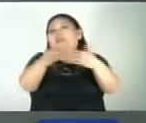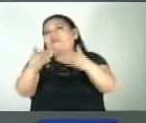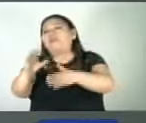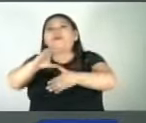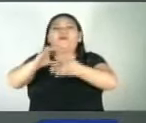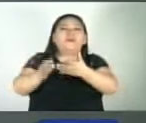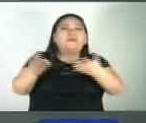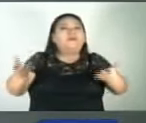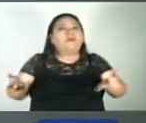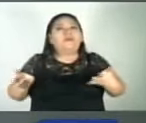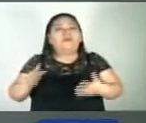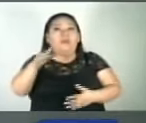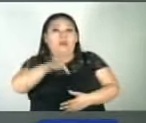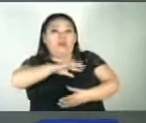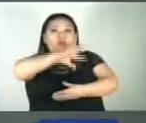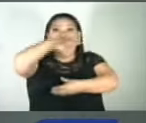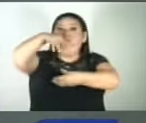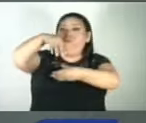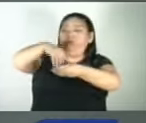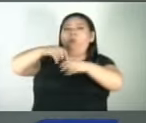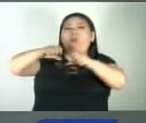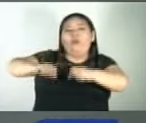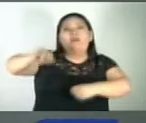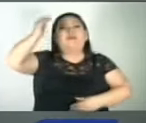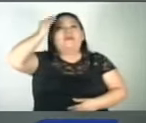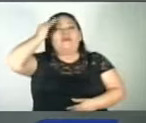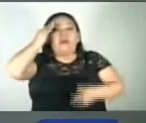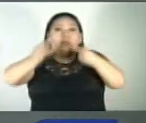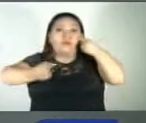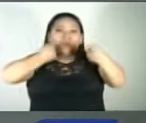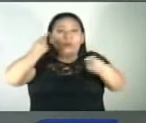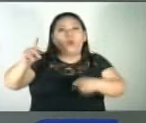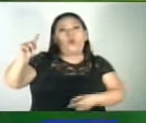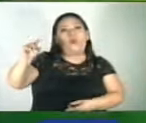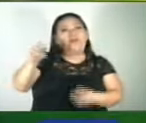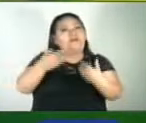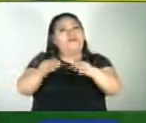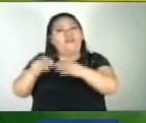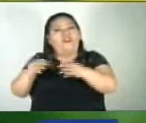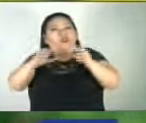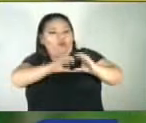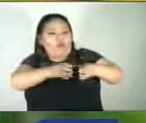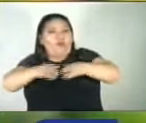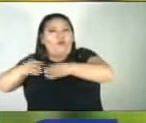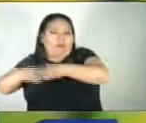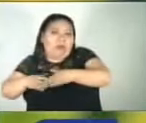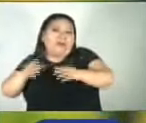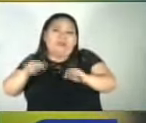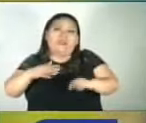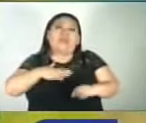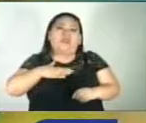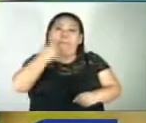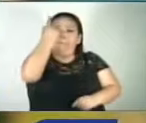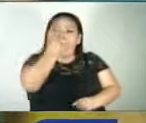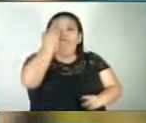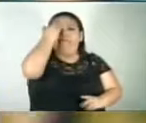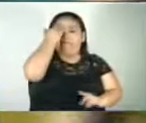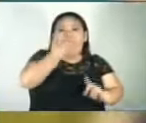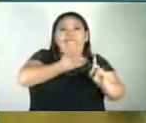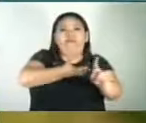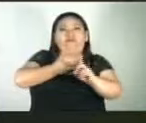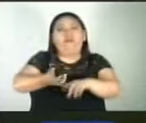El Salvador. Es parte de todo lo que pueden conocer a través de tour operadoras que ofrecen una experiencia con guías capacitados y